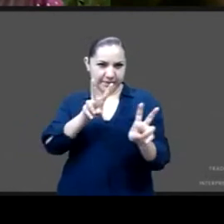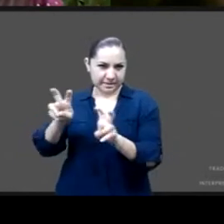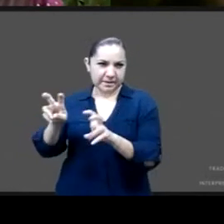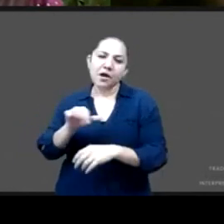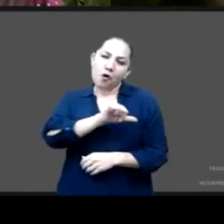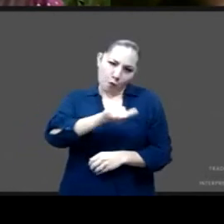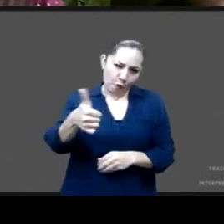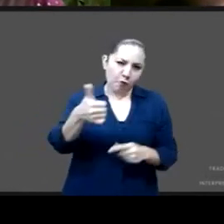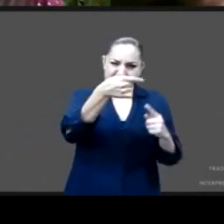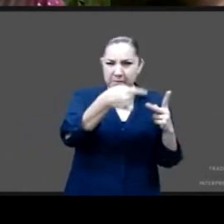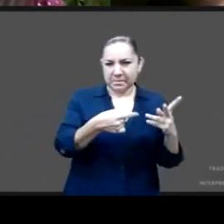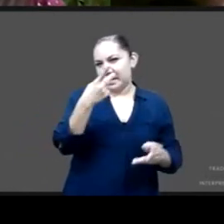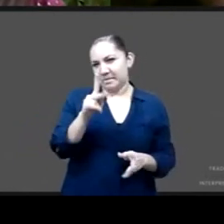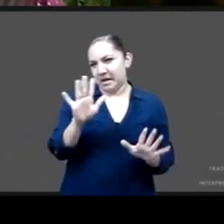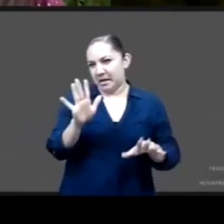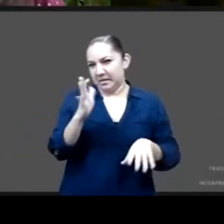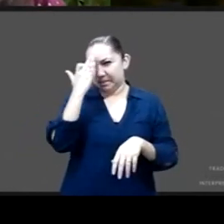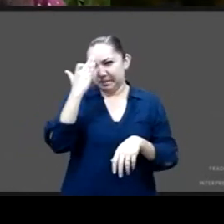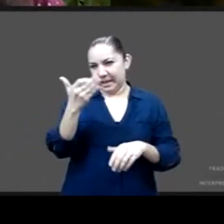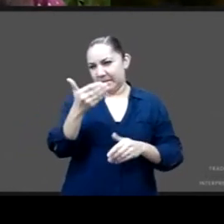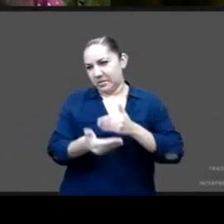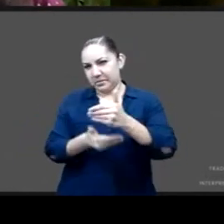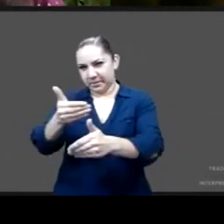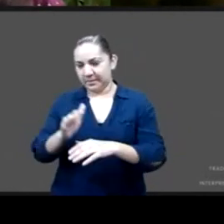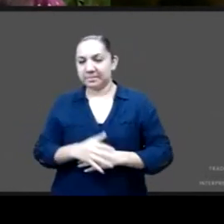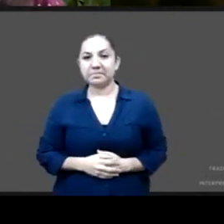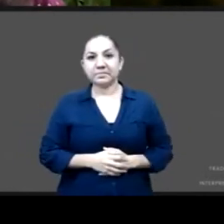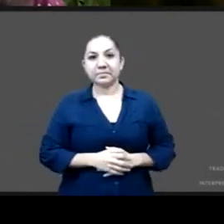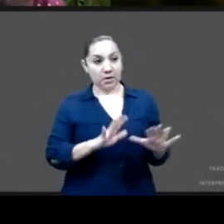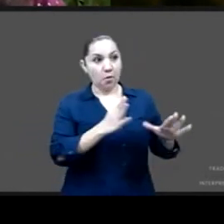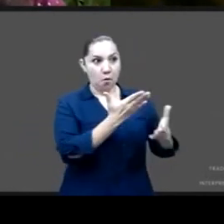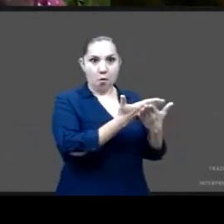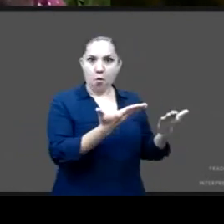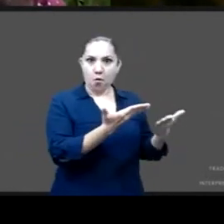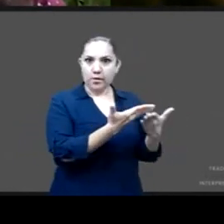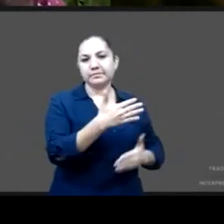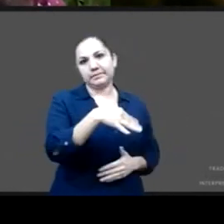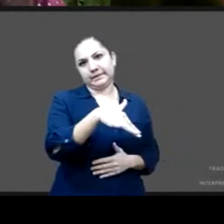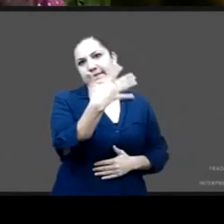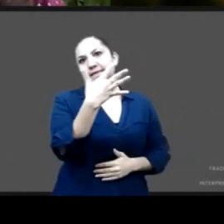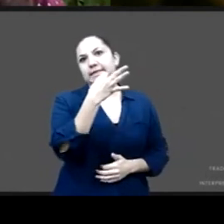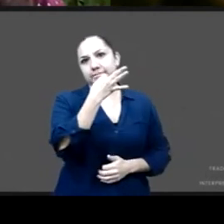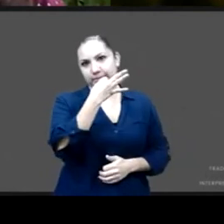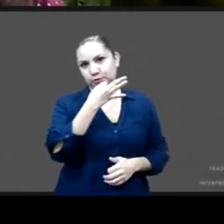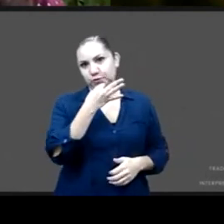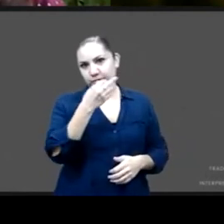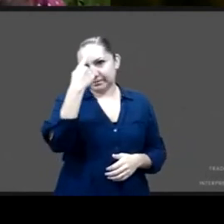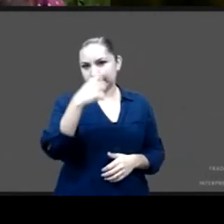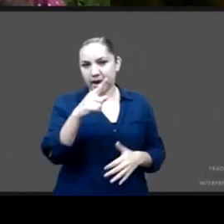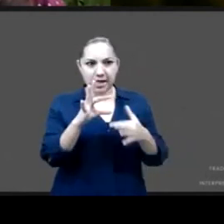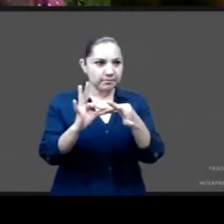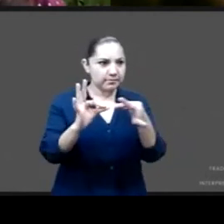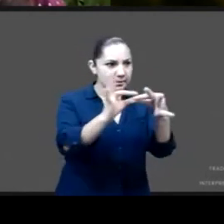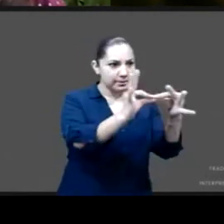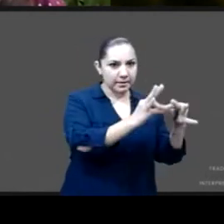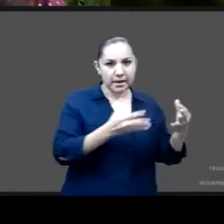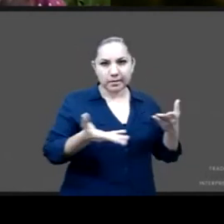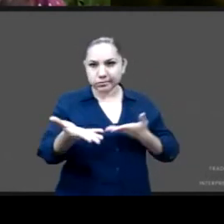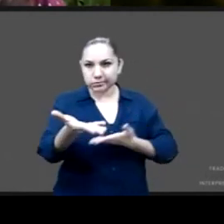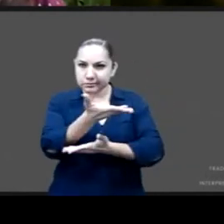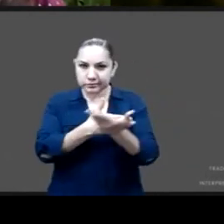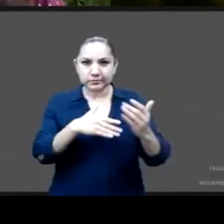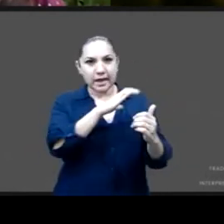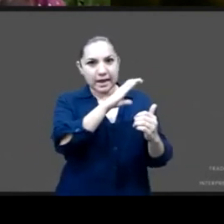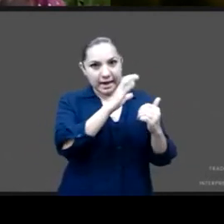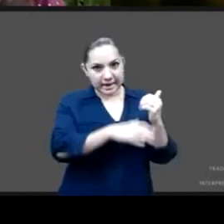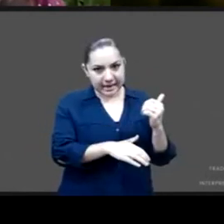alargarme sí, tenemos 15 minutos últimos para nuestro conversatorio para cerrar nuestro conversatorio voy a